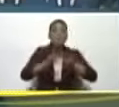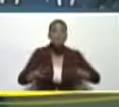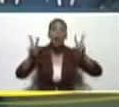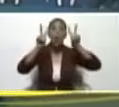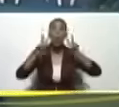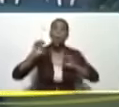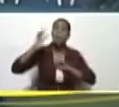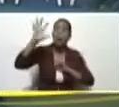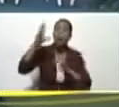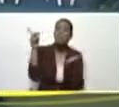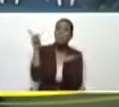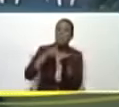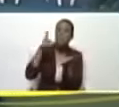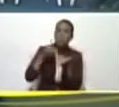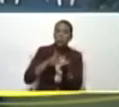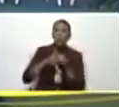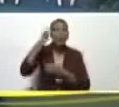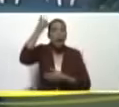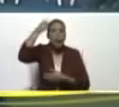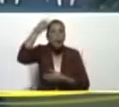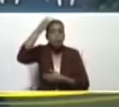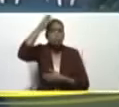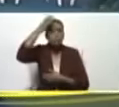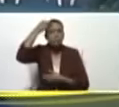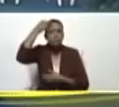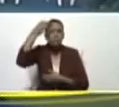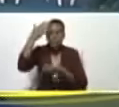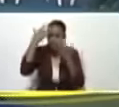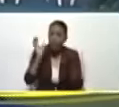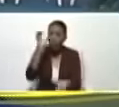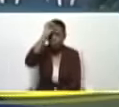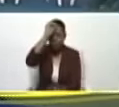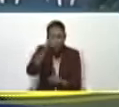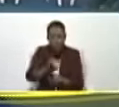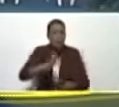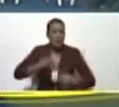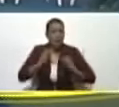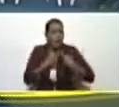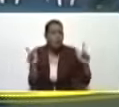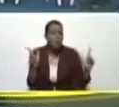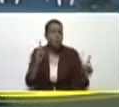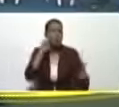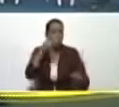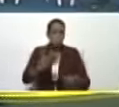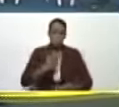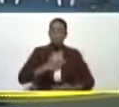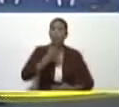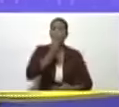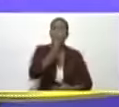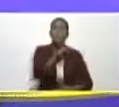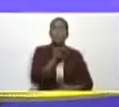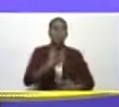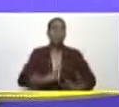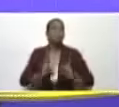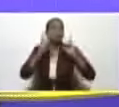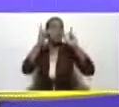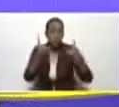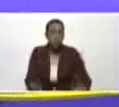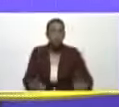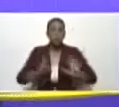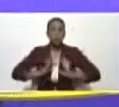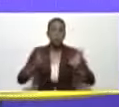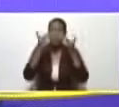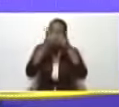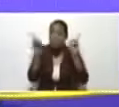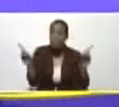de la participación de la conciencia de saber opinar de saber fijar posiciones de tomar decisiones la